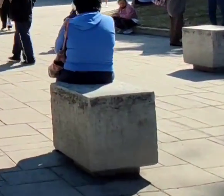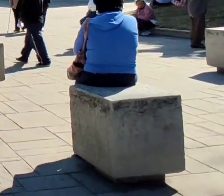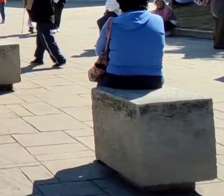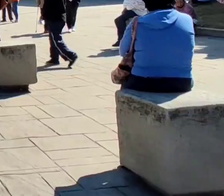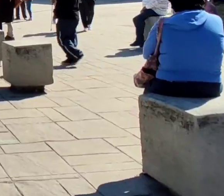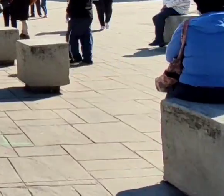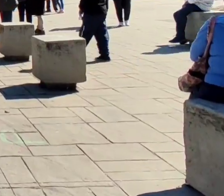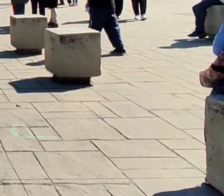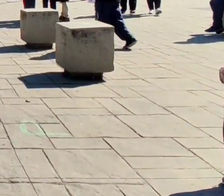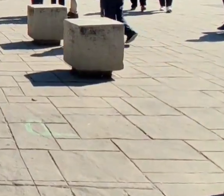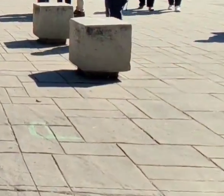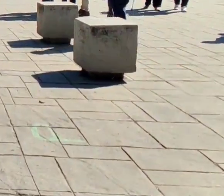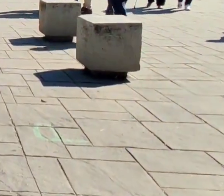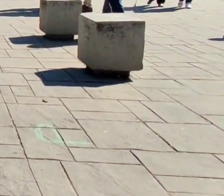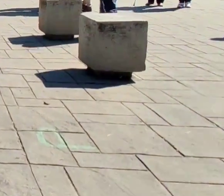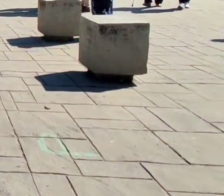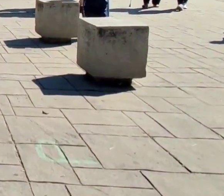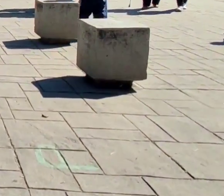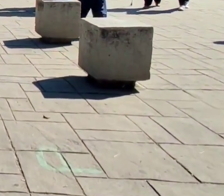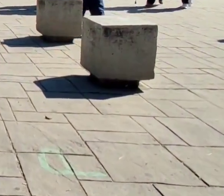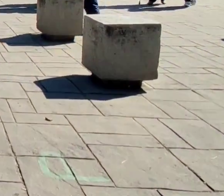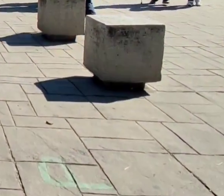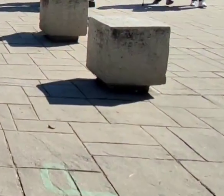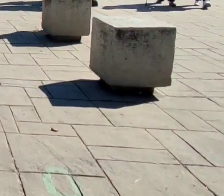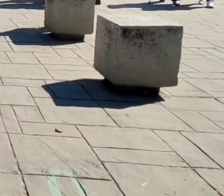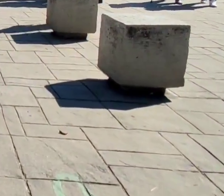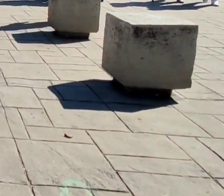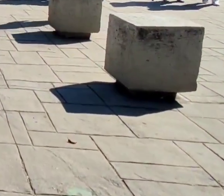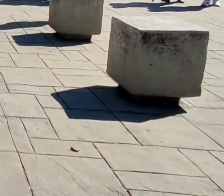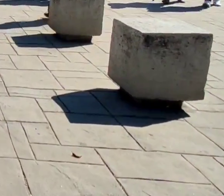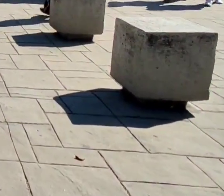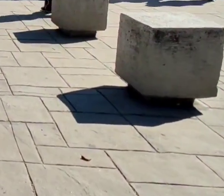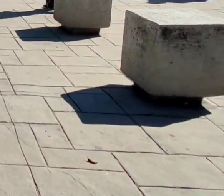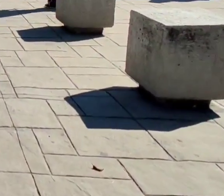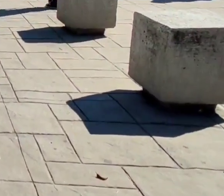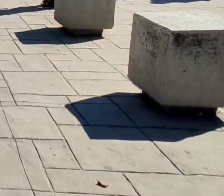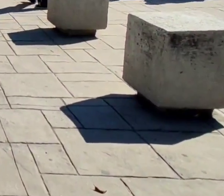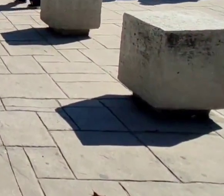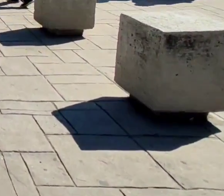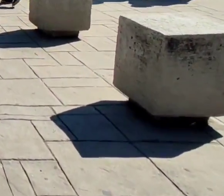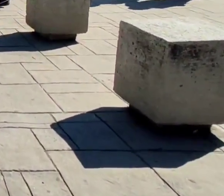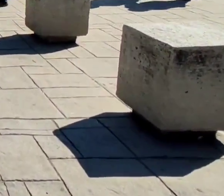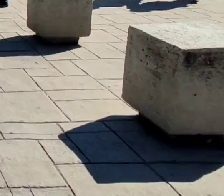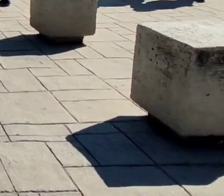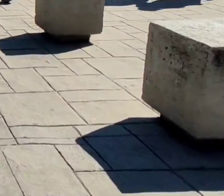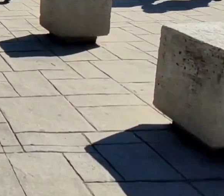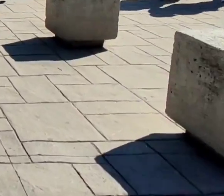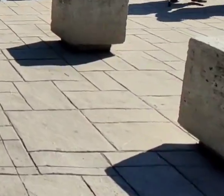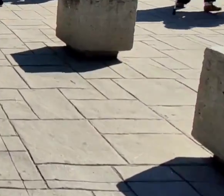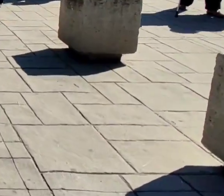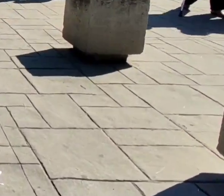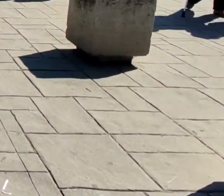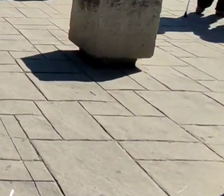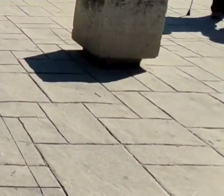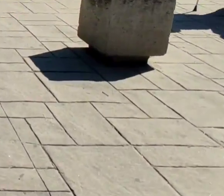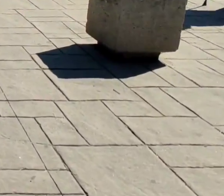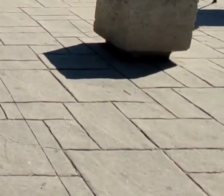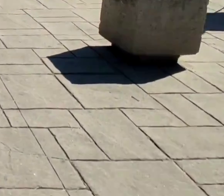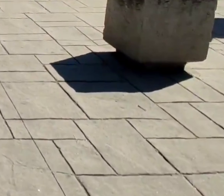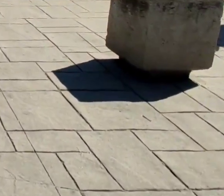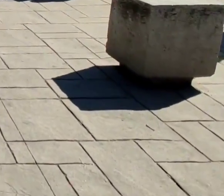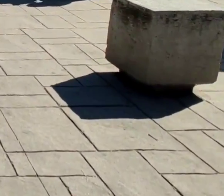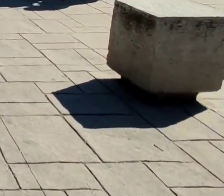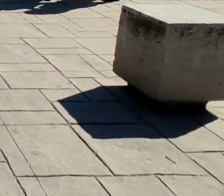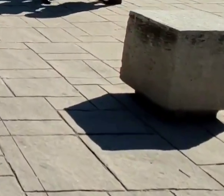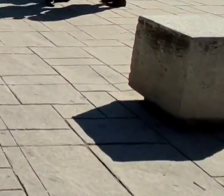a nivel nacional, se están realizando las llamadas, se están realizando las visitas